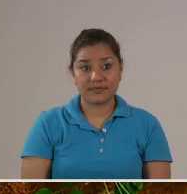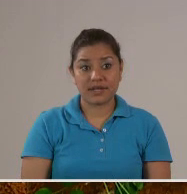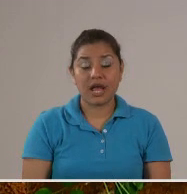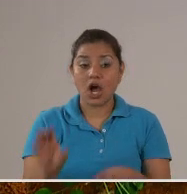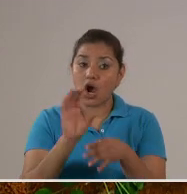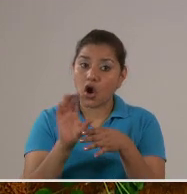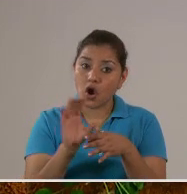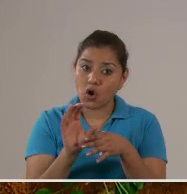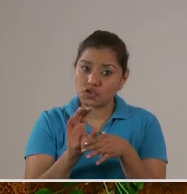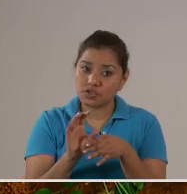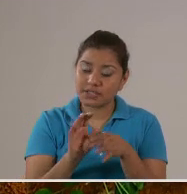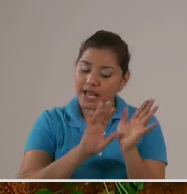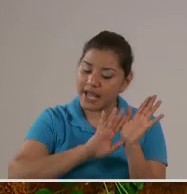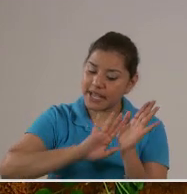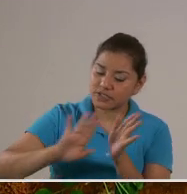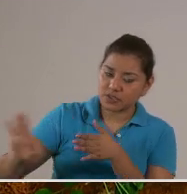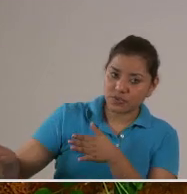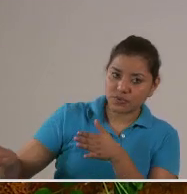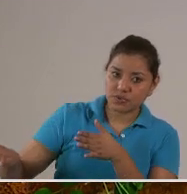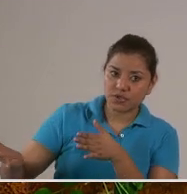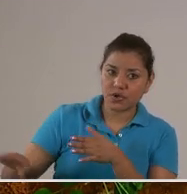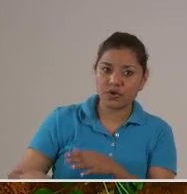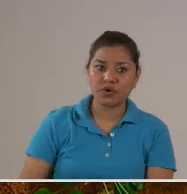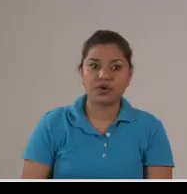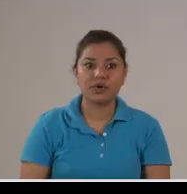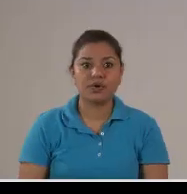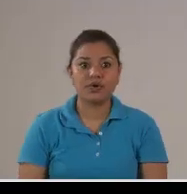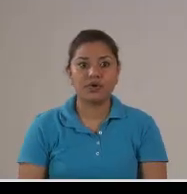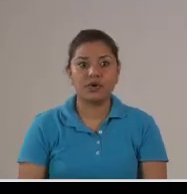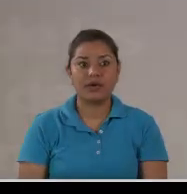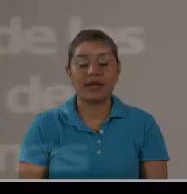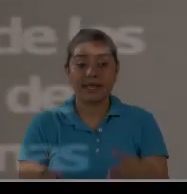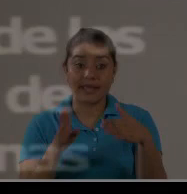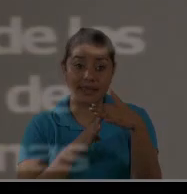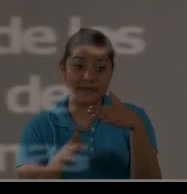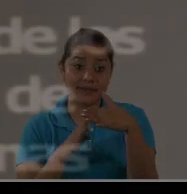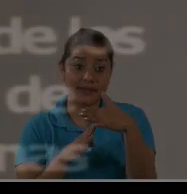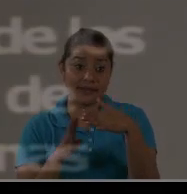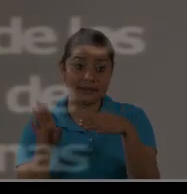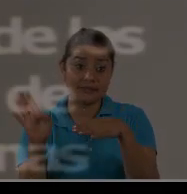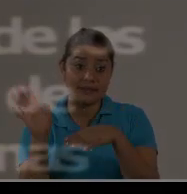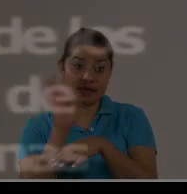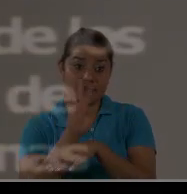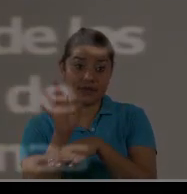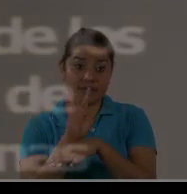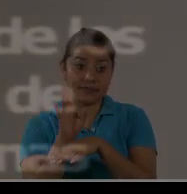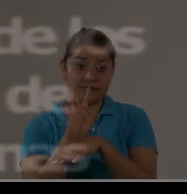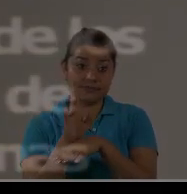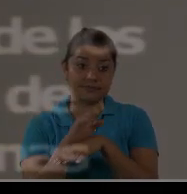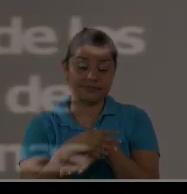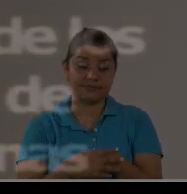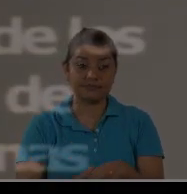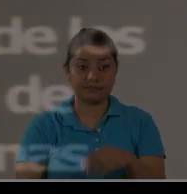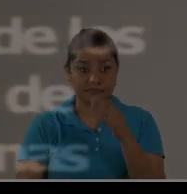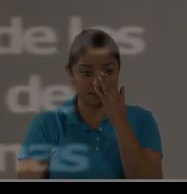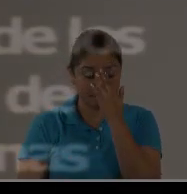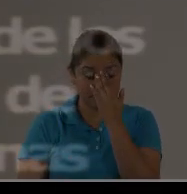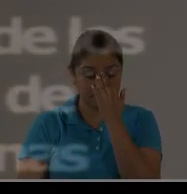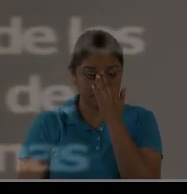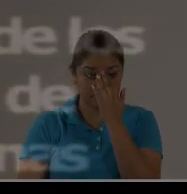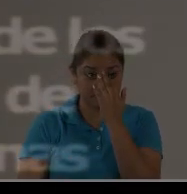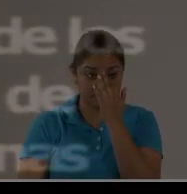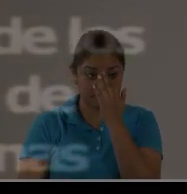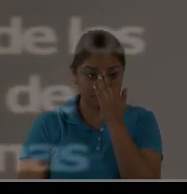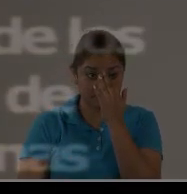exclusión o restricción que basada en el origen étnico es decir